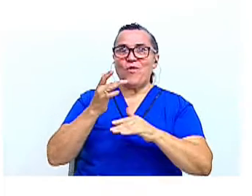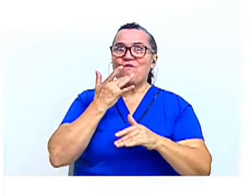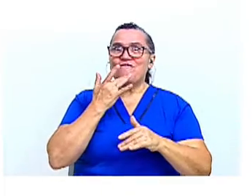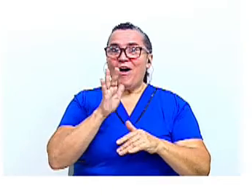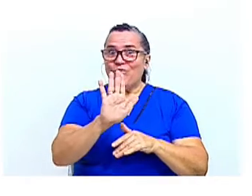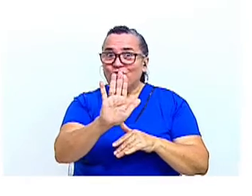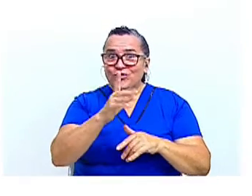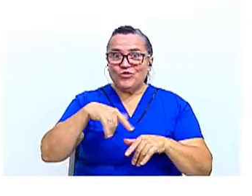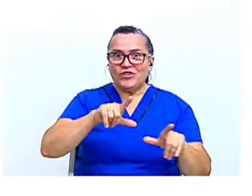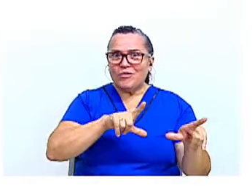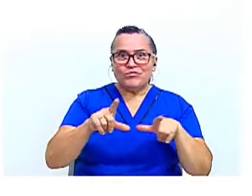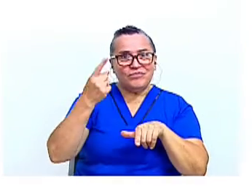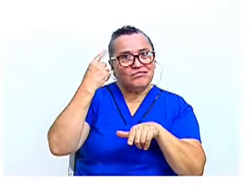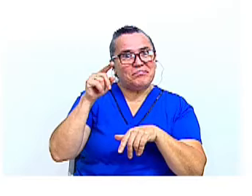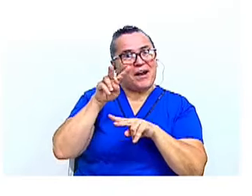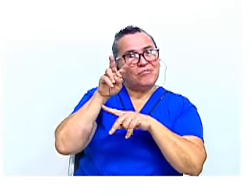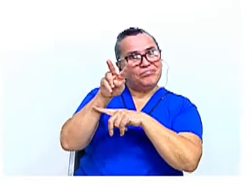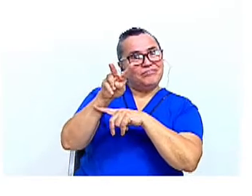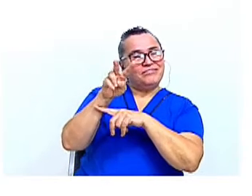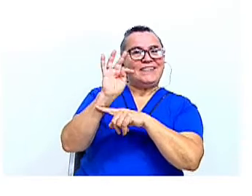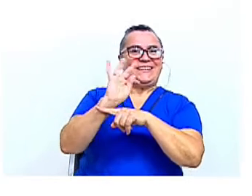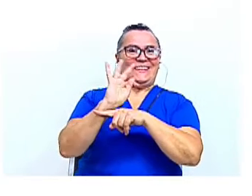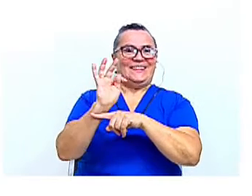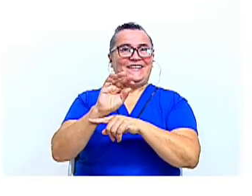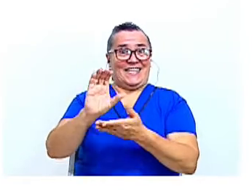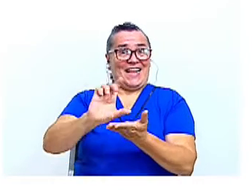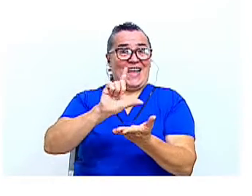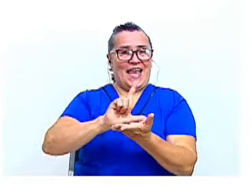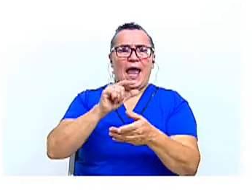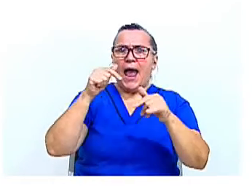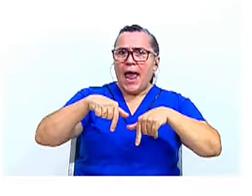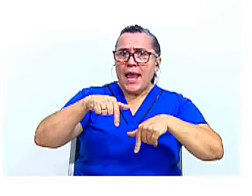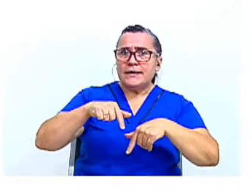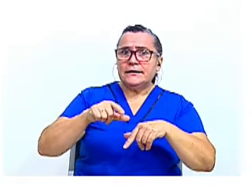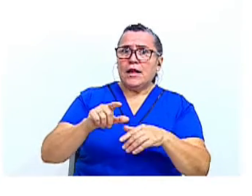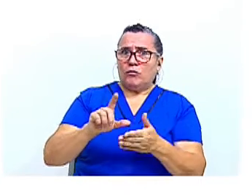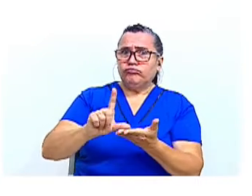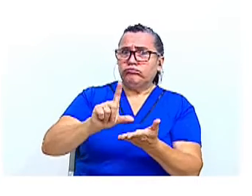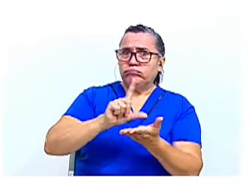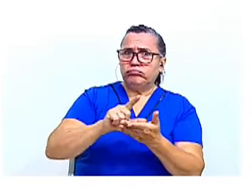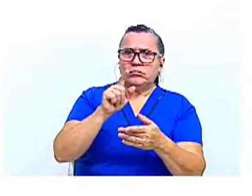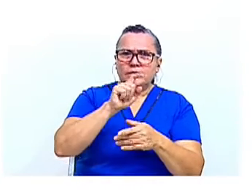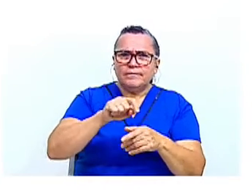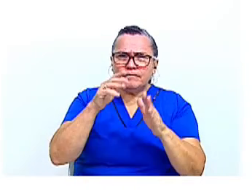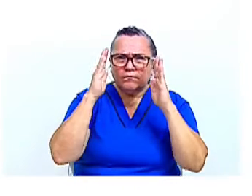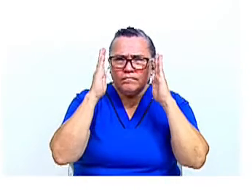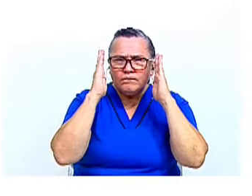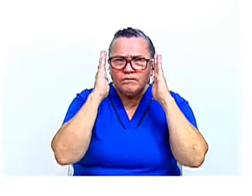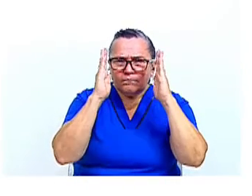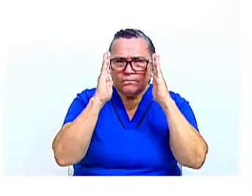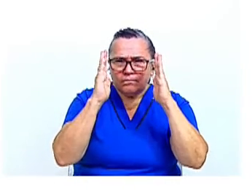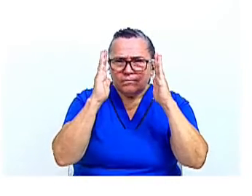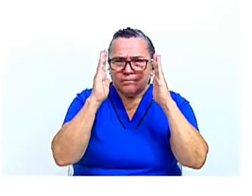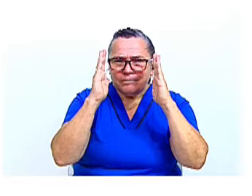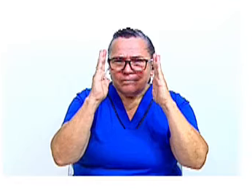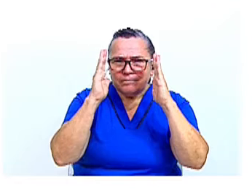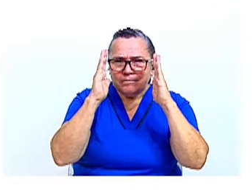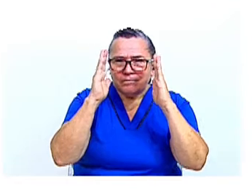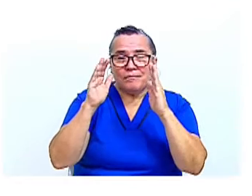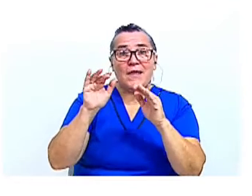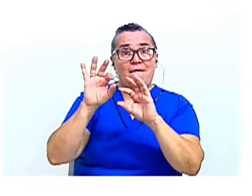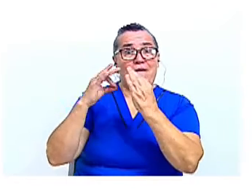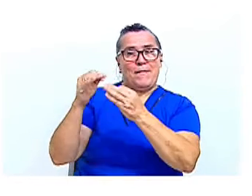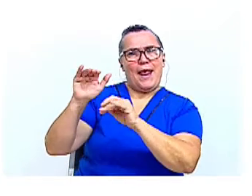favorito, el que han dispuesto para ver la clase por la tele. Durante esta clase necesito que estén concentrados, llamen a